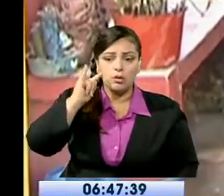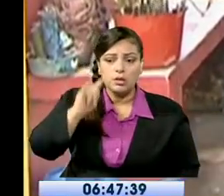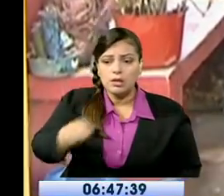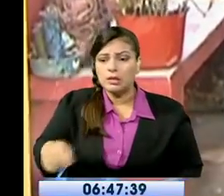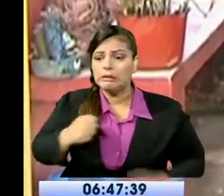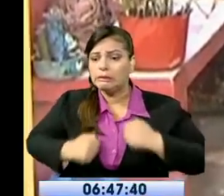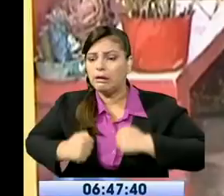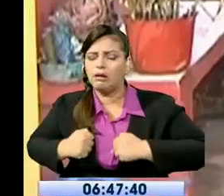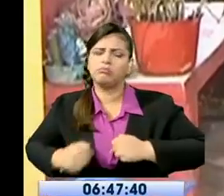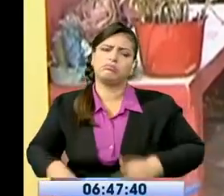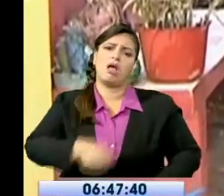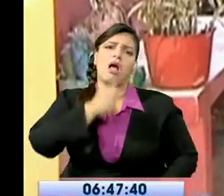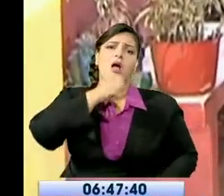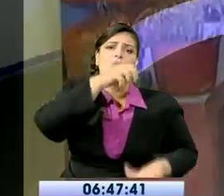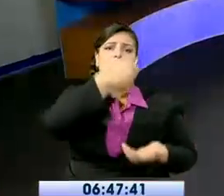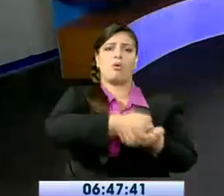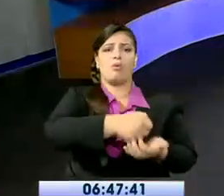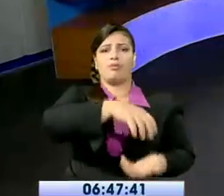Pizarro.